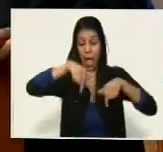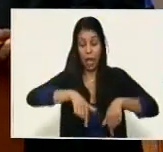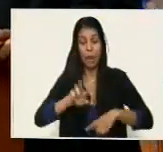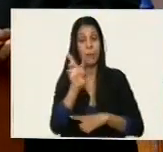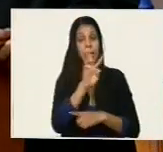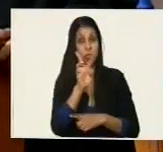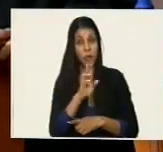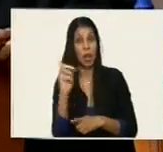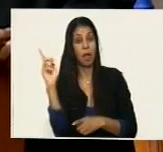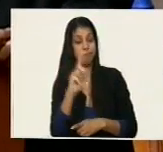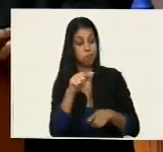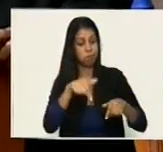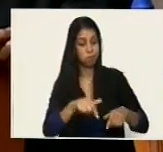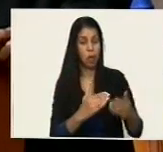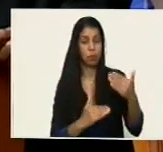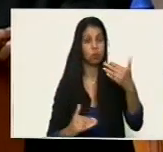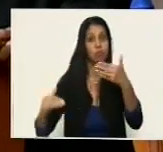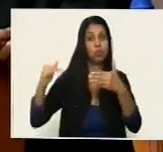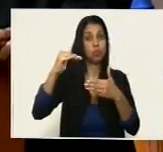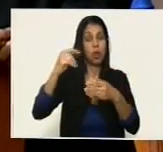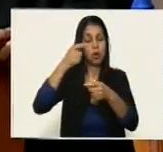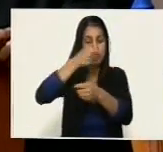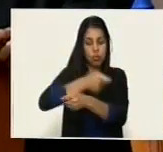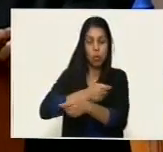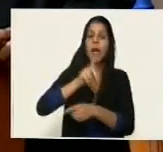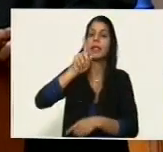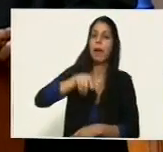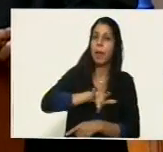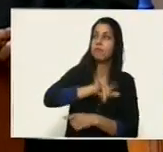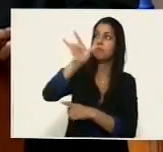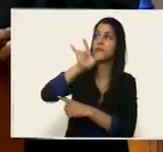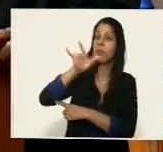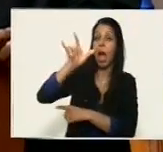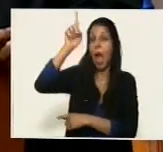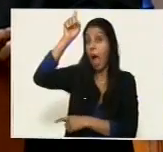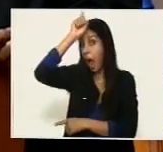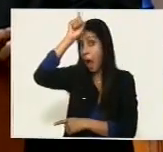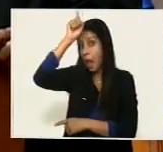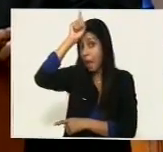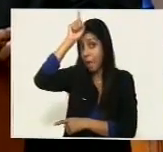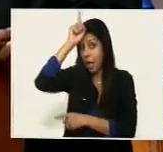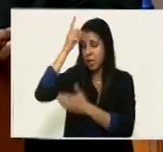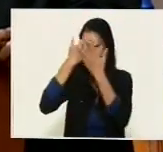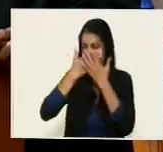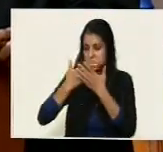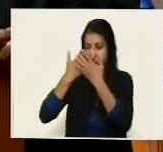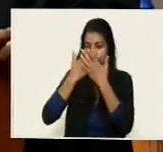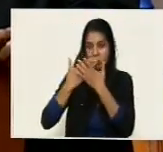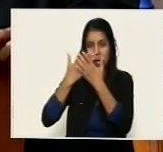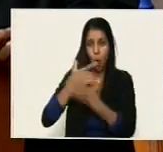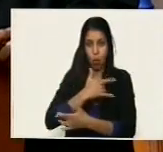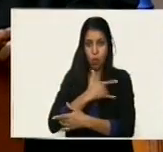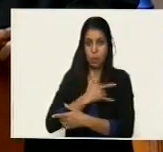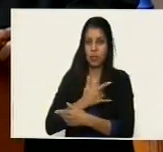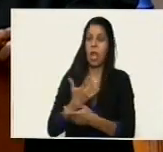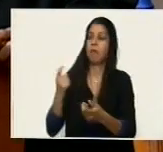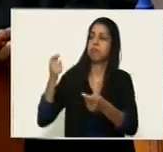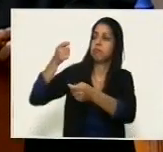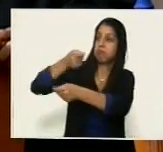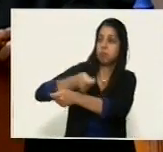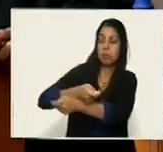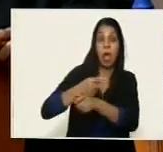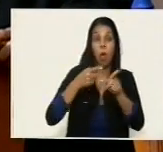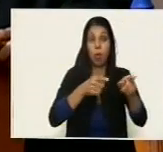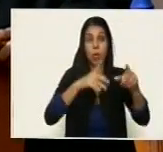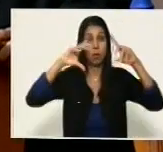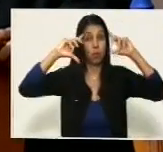y también en ciudades de Alemania, pero además todos sabemos que fue